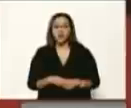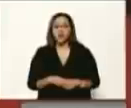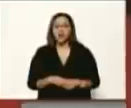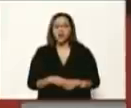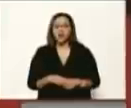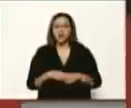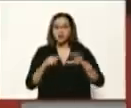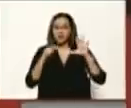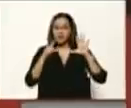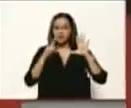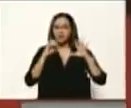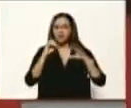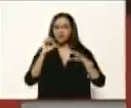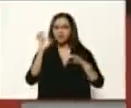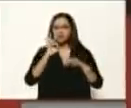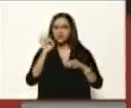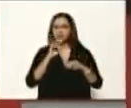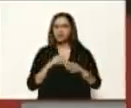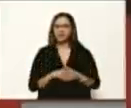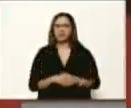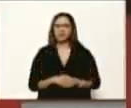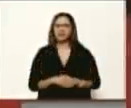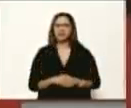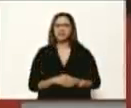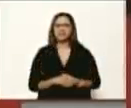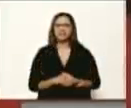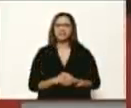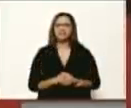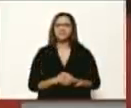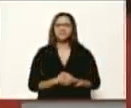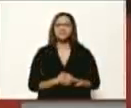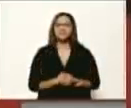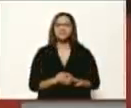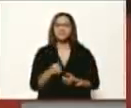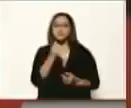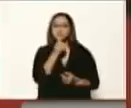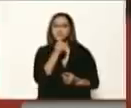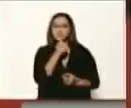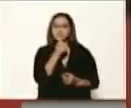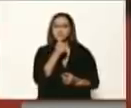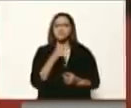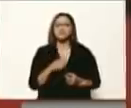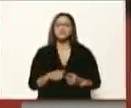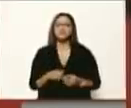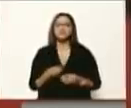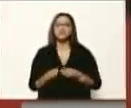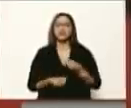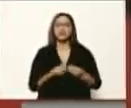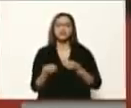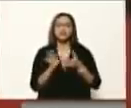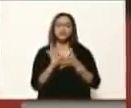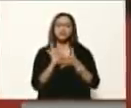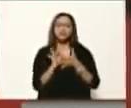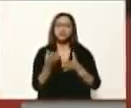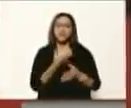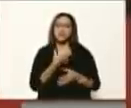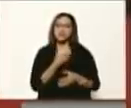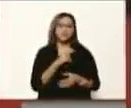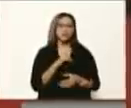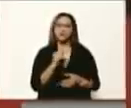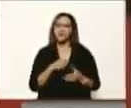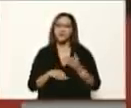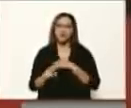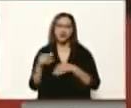el 70% de quienes ejercen la función de alcalde no van a la segunda